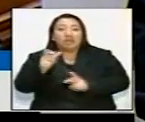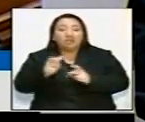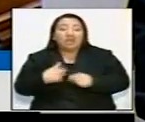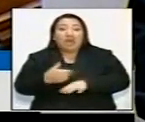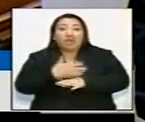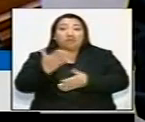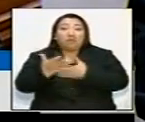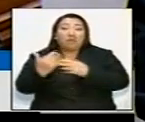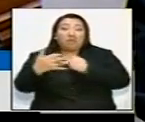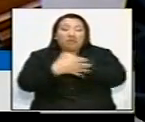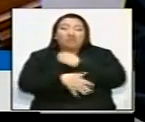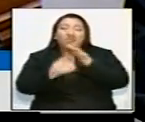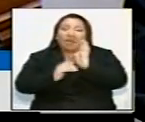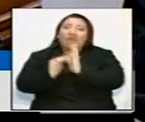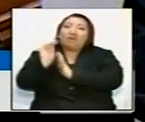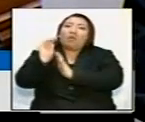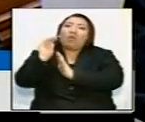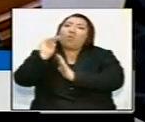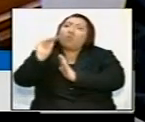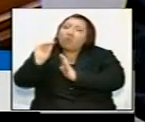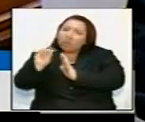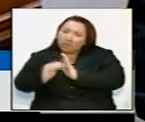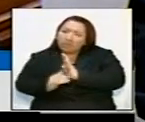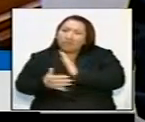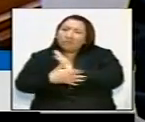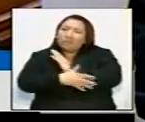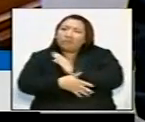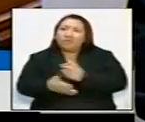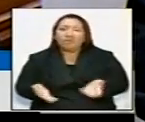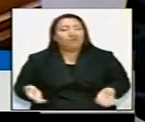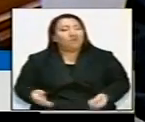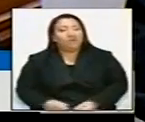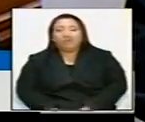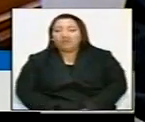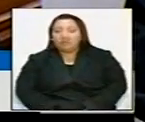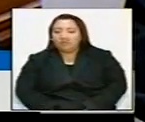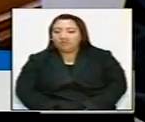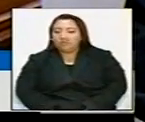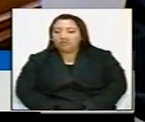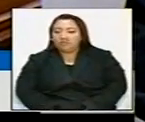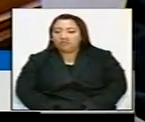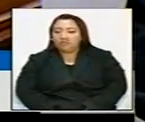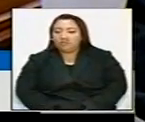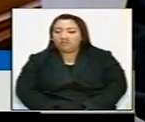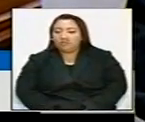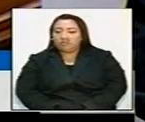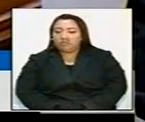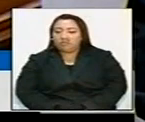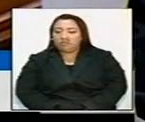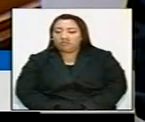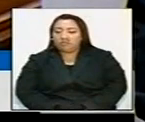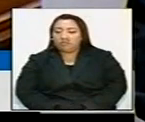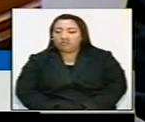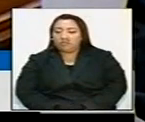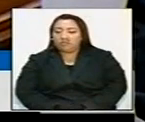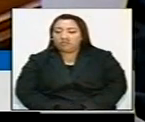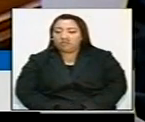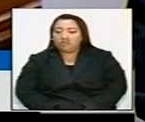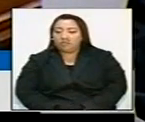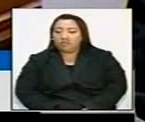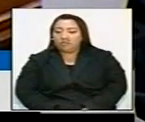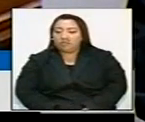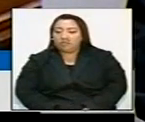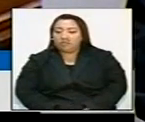de la pobreza regresen a ella, por simplemente querer definir o no saber